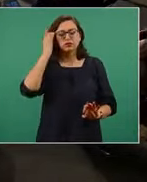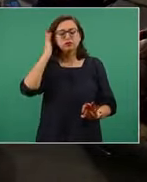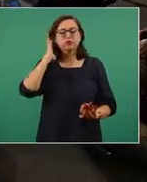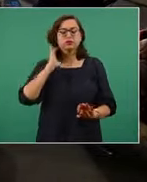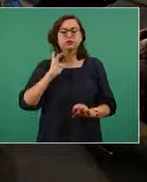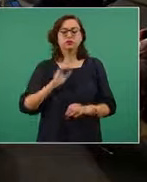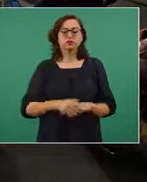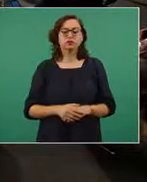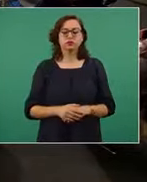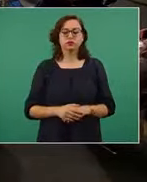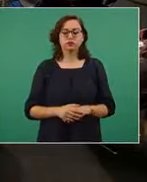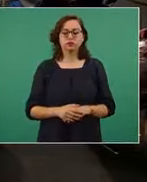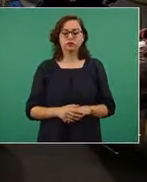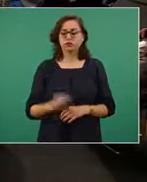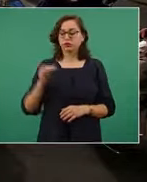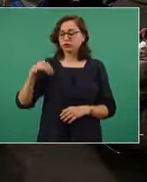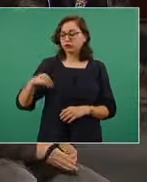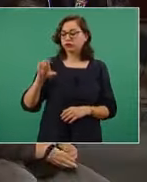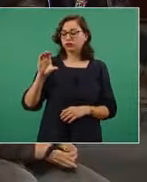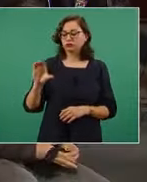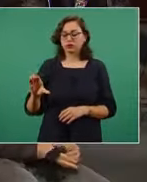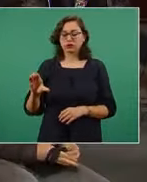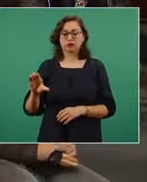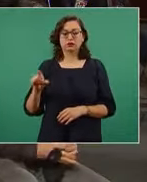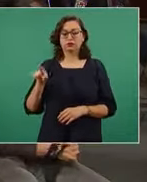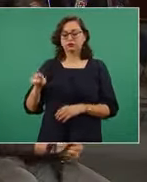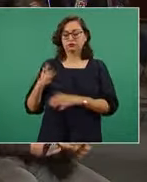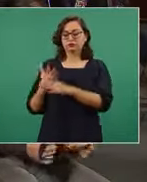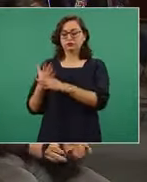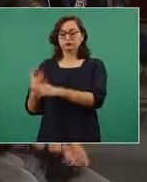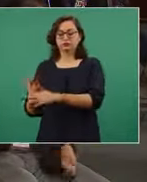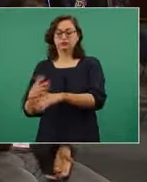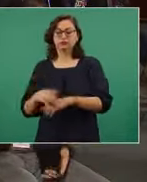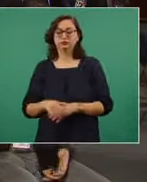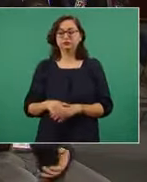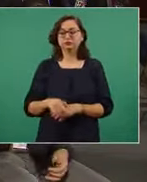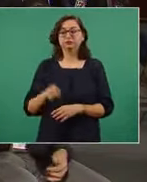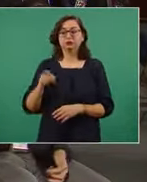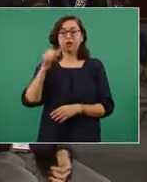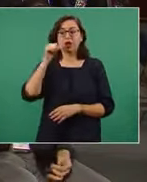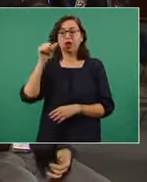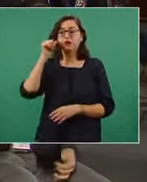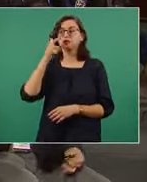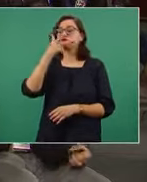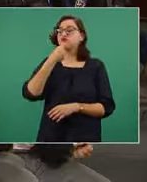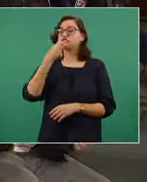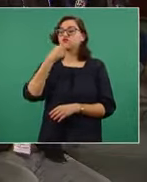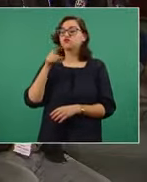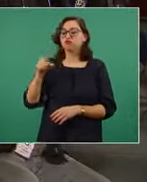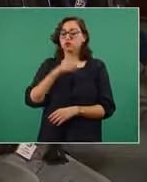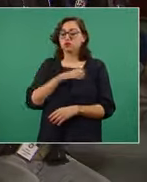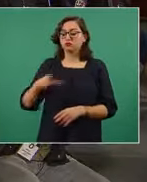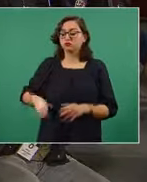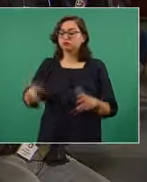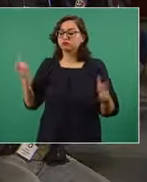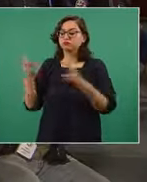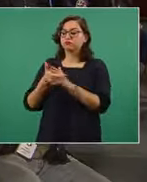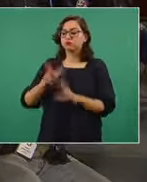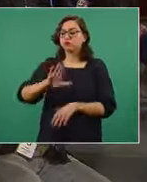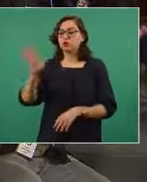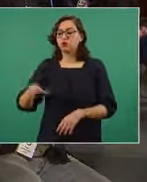Movimiento Ciudadano lo está acusando de ser el responsable del asesinato del candidato en